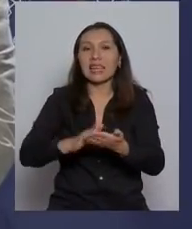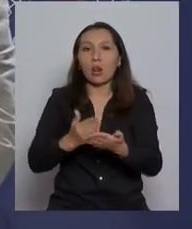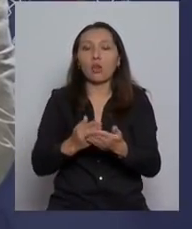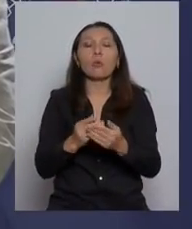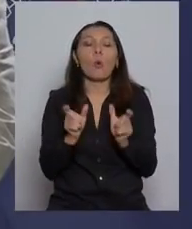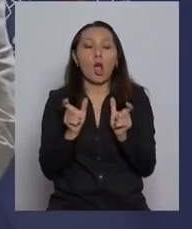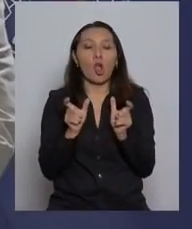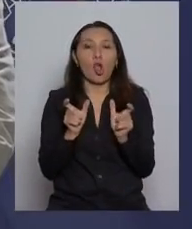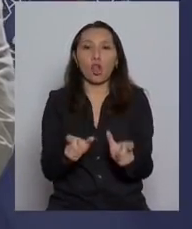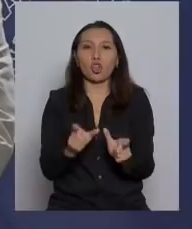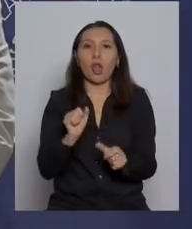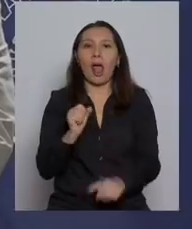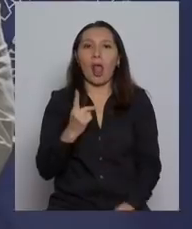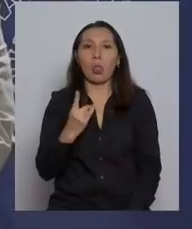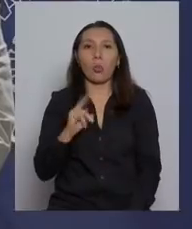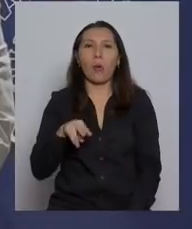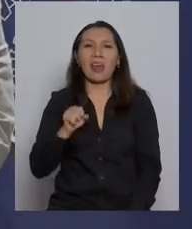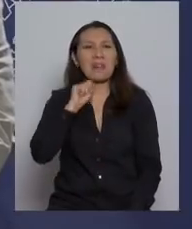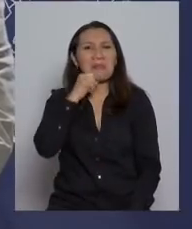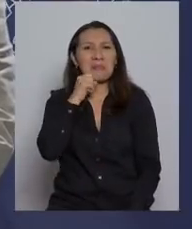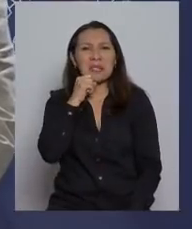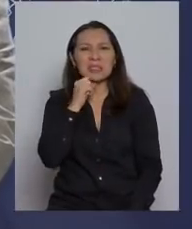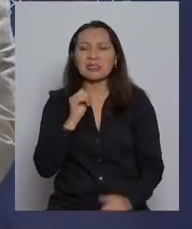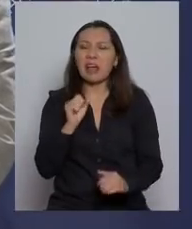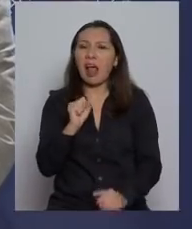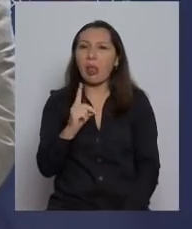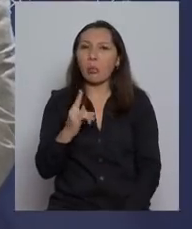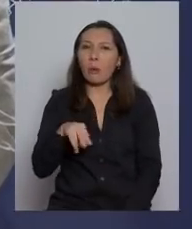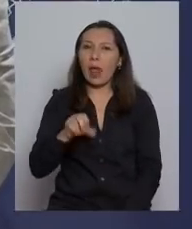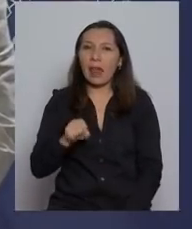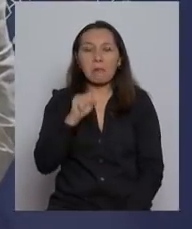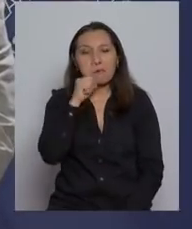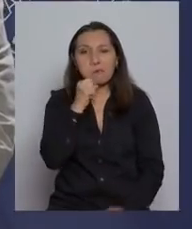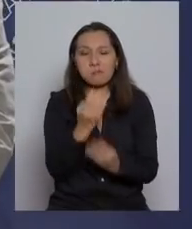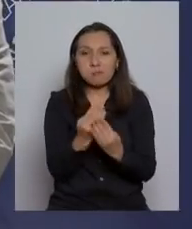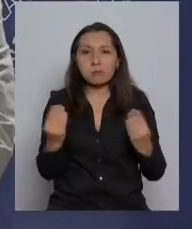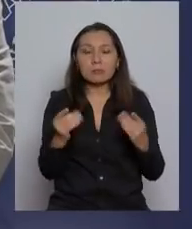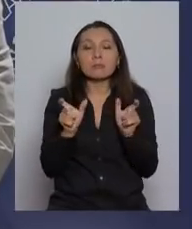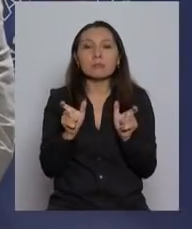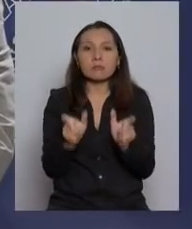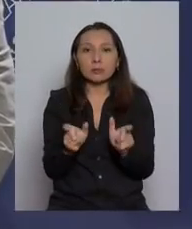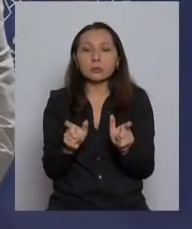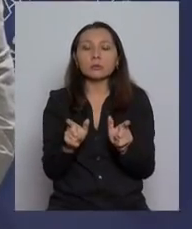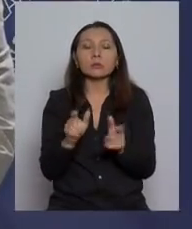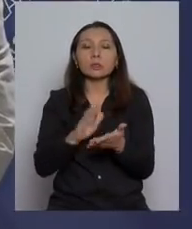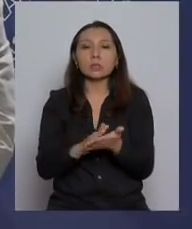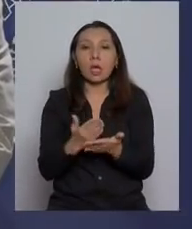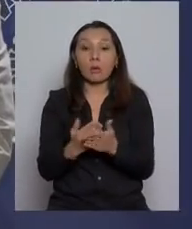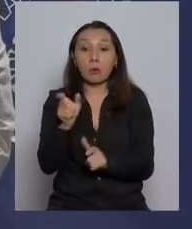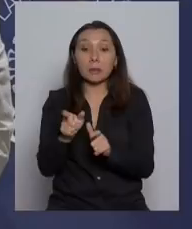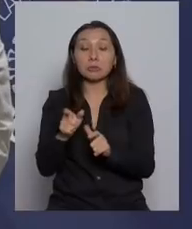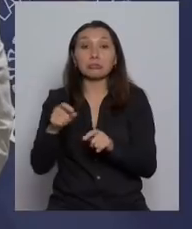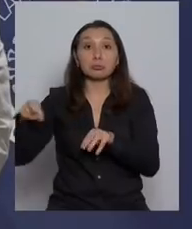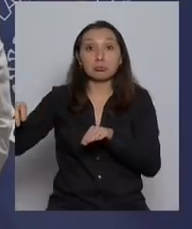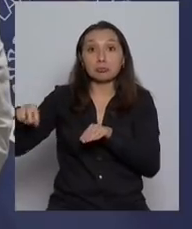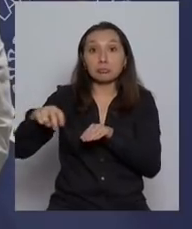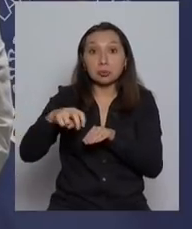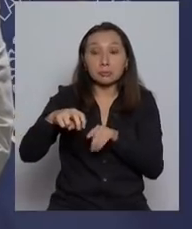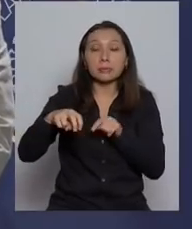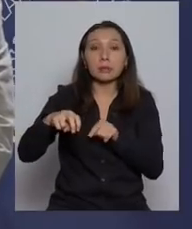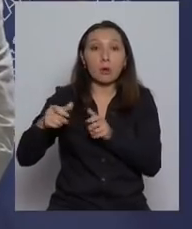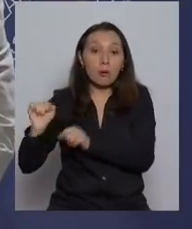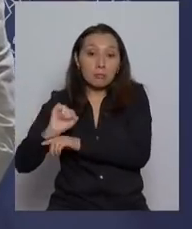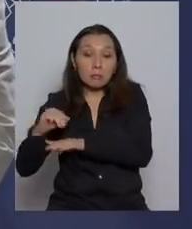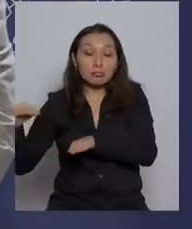dos aduanas sanitarias. ¿Qué significan las aduanas sanitarias? Que son controles sanitarios donde las personas, se hace un